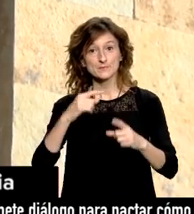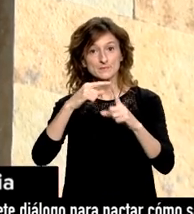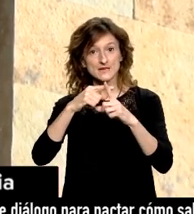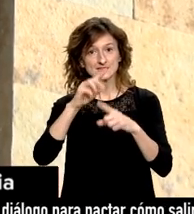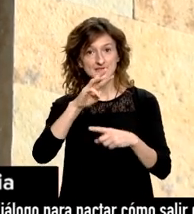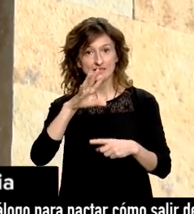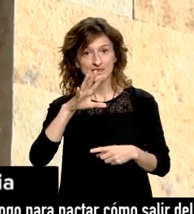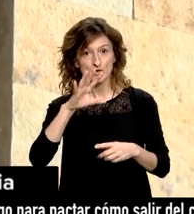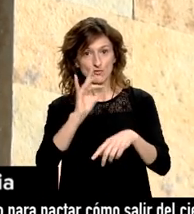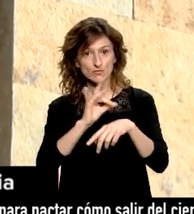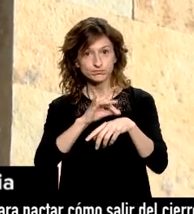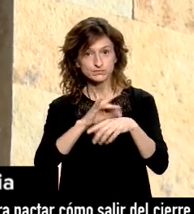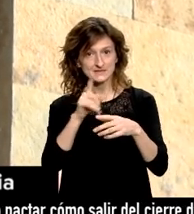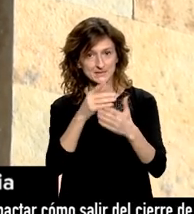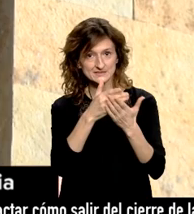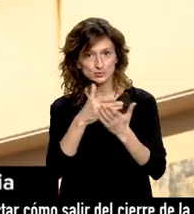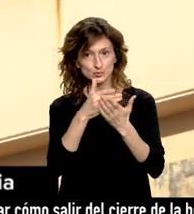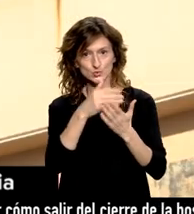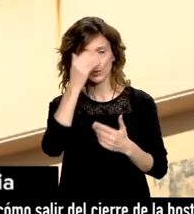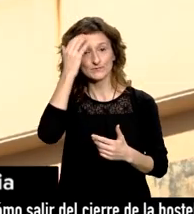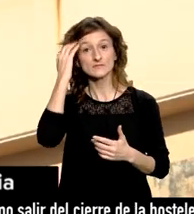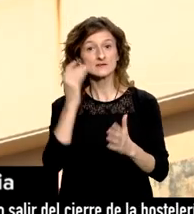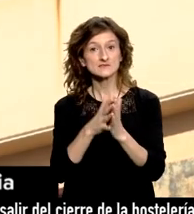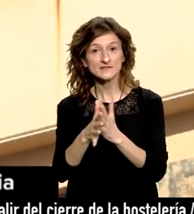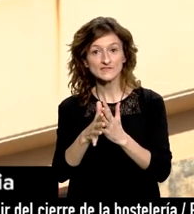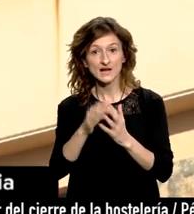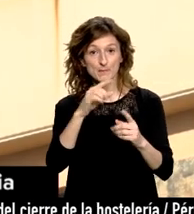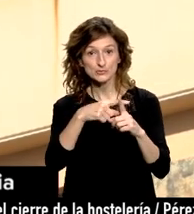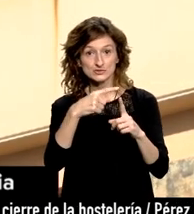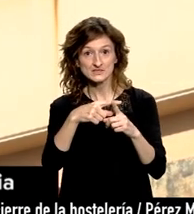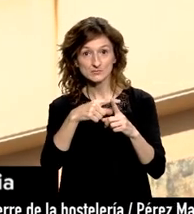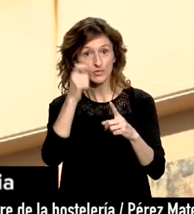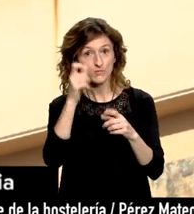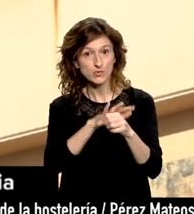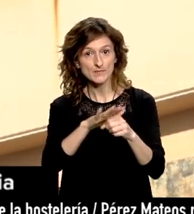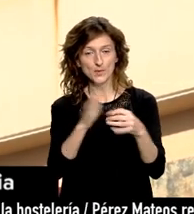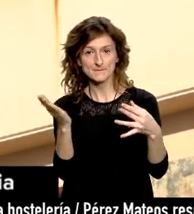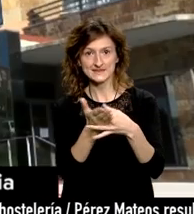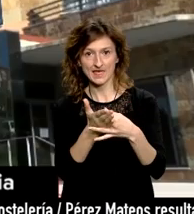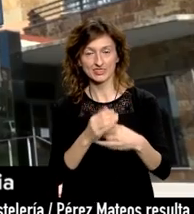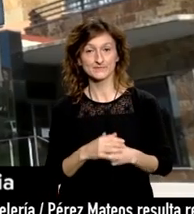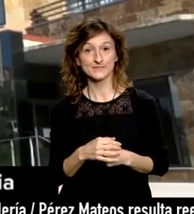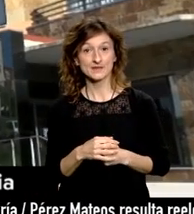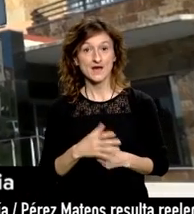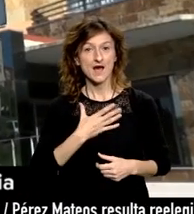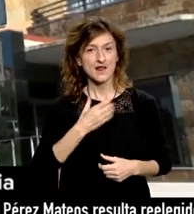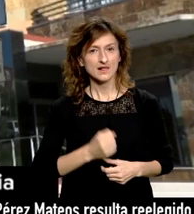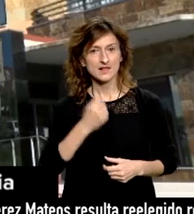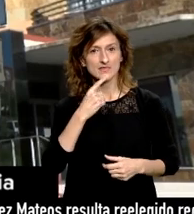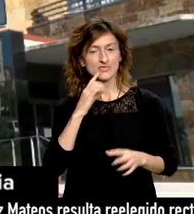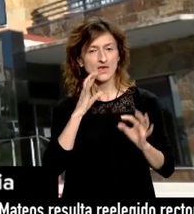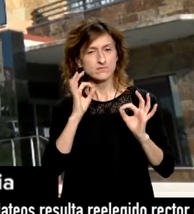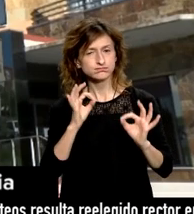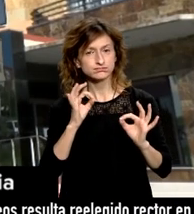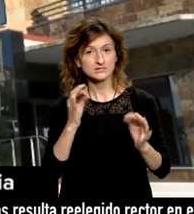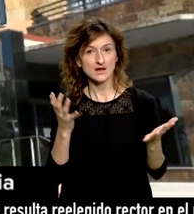hay 35 casos en estudio. Suponen la mitad de los positivos de todo el municipio. El alcalde dice que la situación es